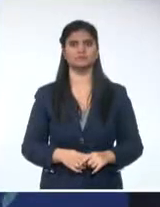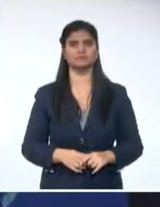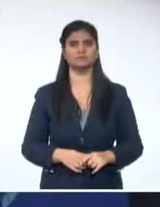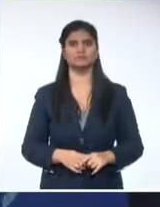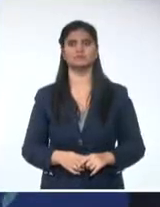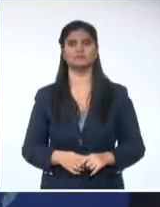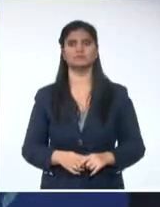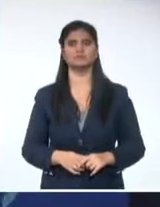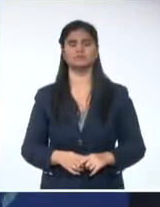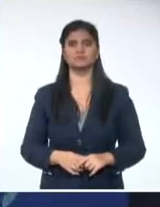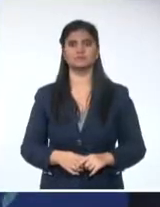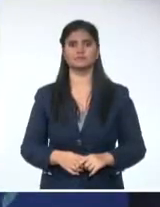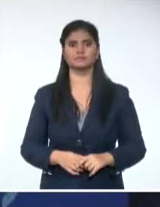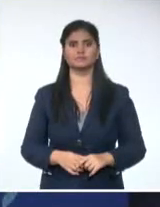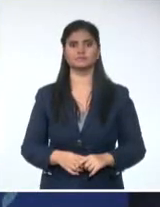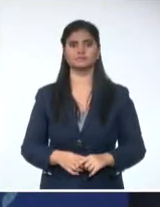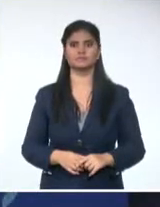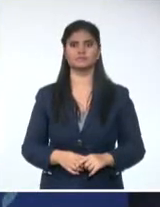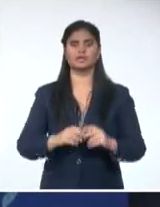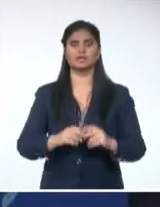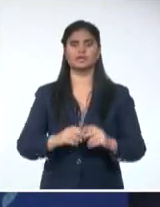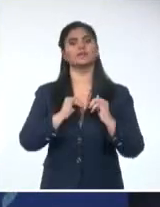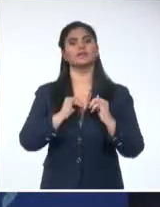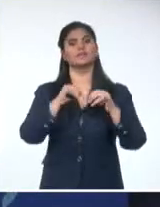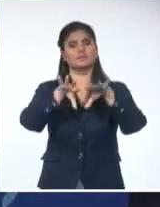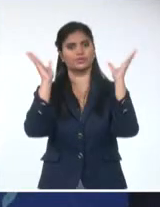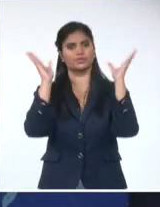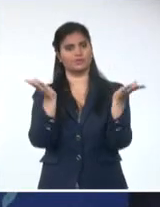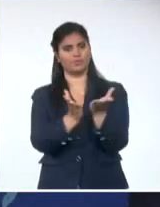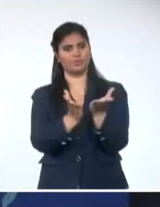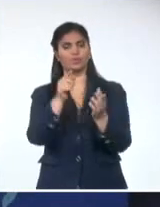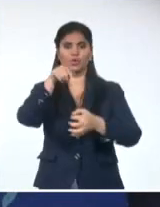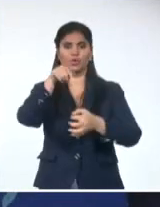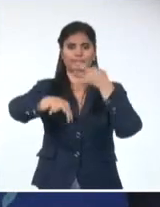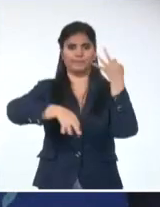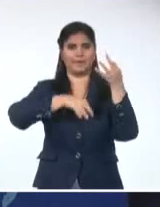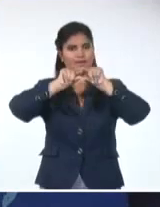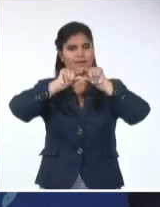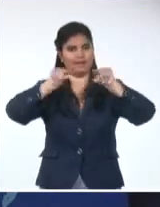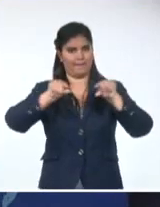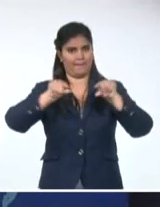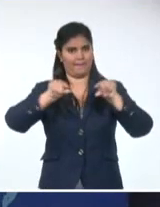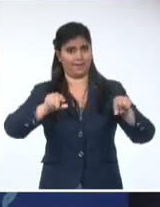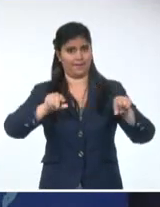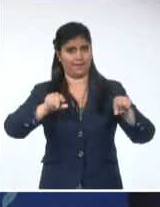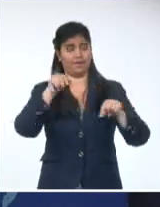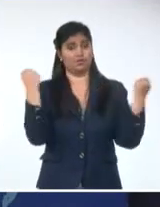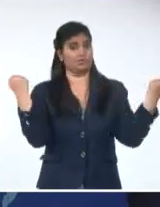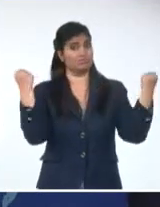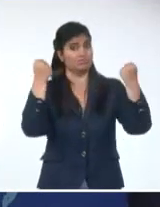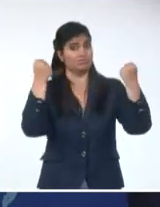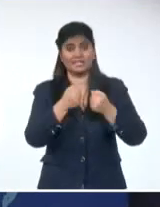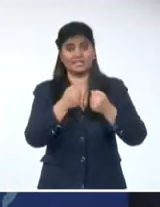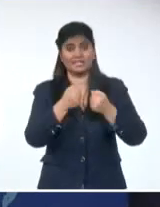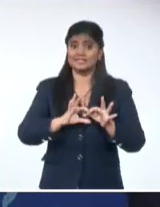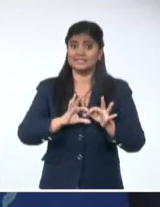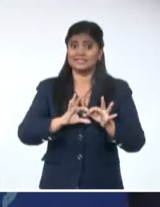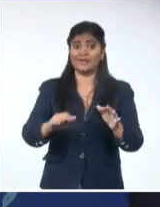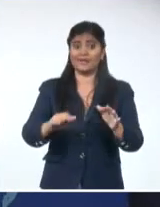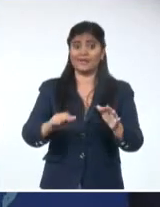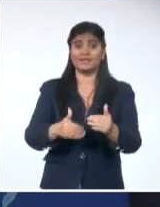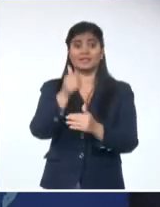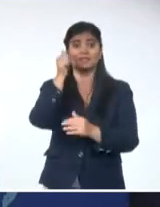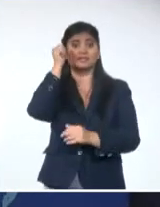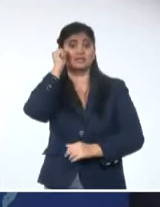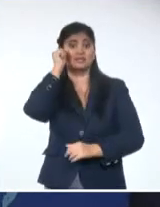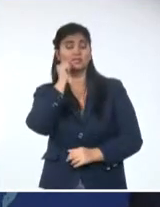compartimos ahora algunas noticias que ocupan titulares en el ámbito internacional un nuevo accidente ferroviario sucedió el sábado en Ohio el